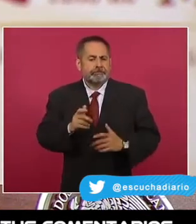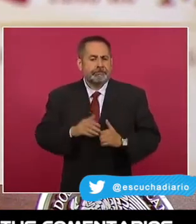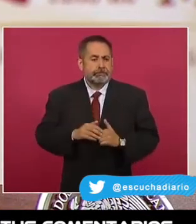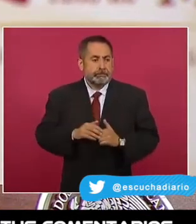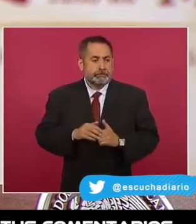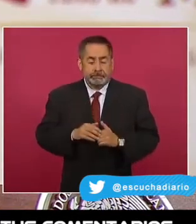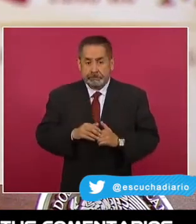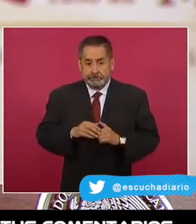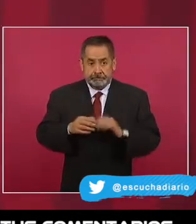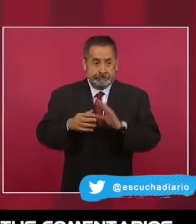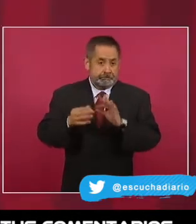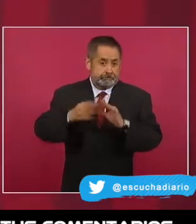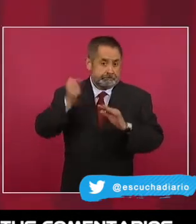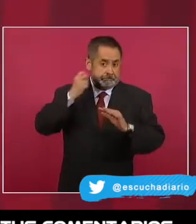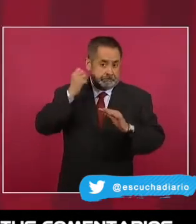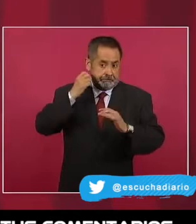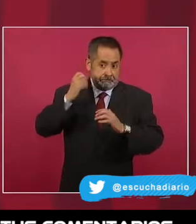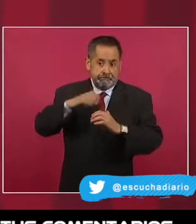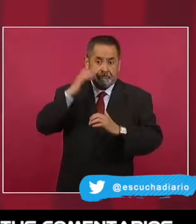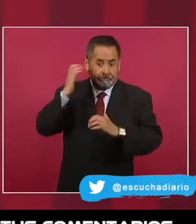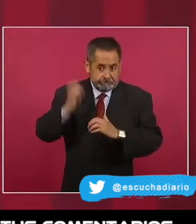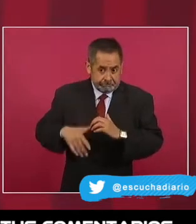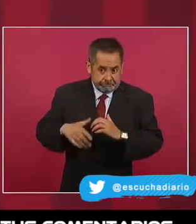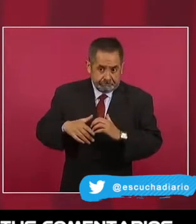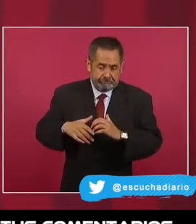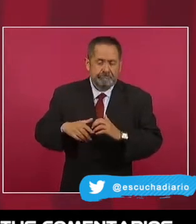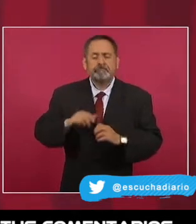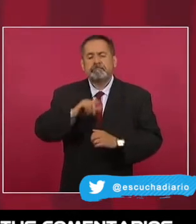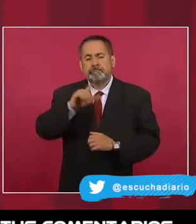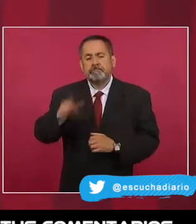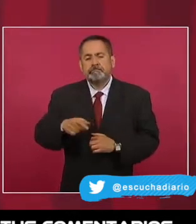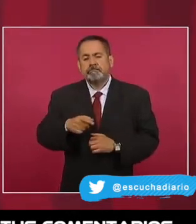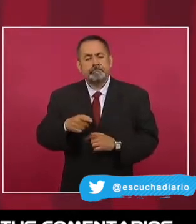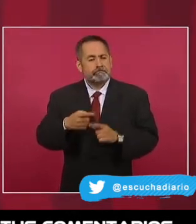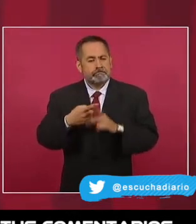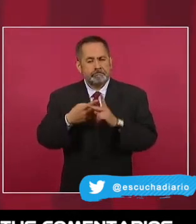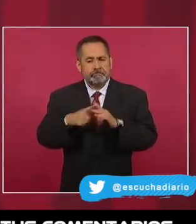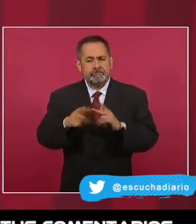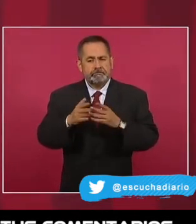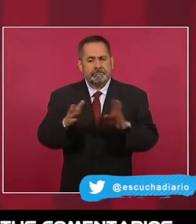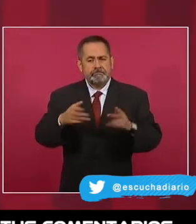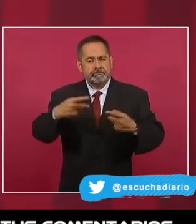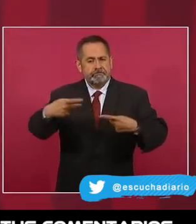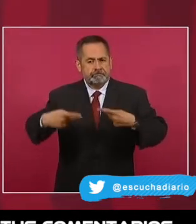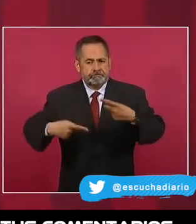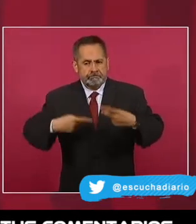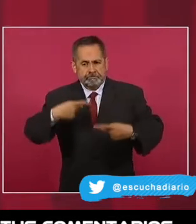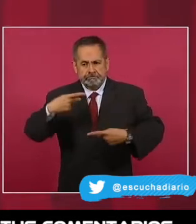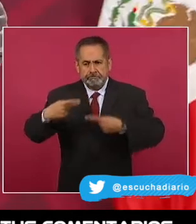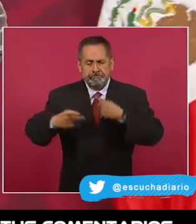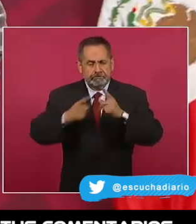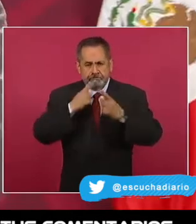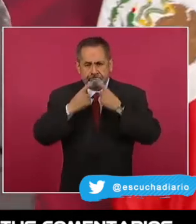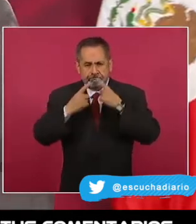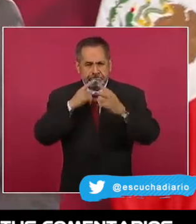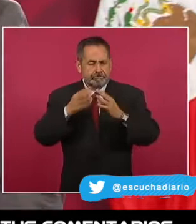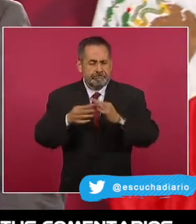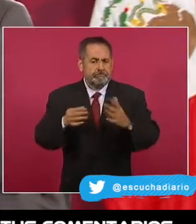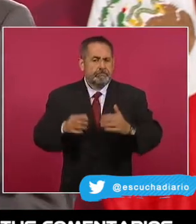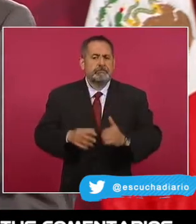de 12 a 17 años. Además, la dosis de refuerzo ya alcanza una cobertura de 66%.